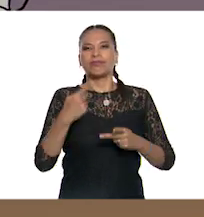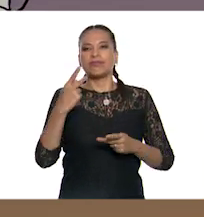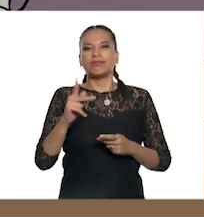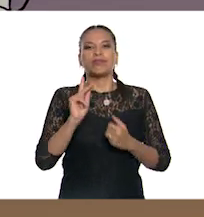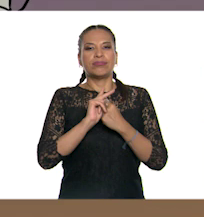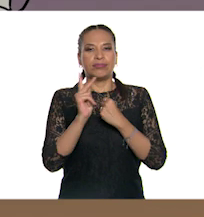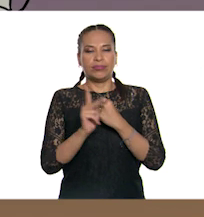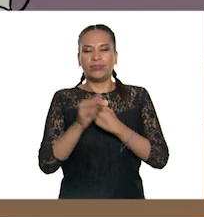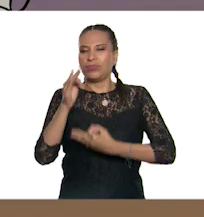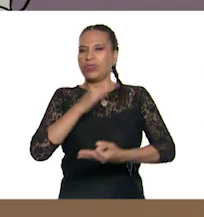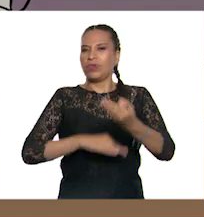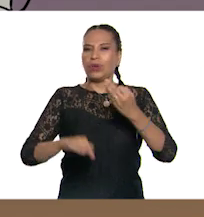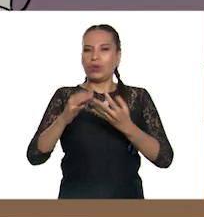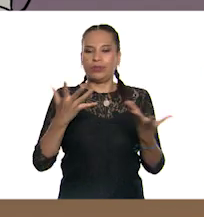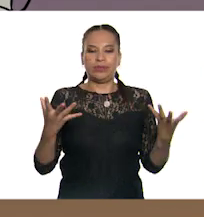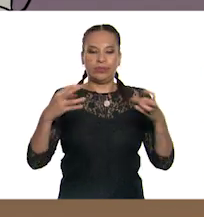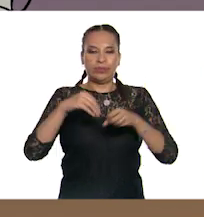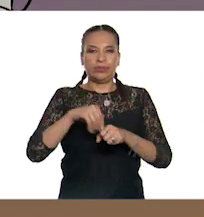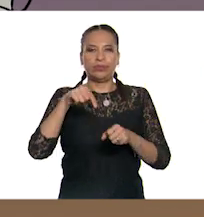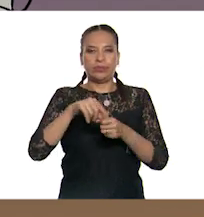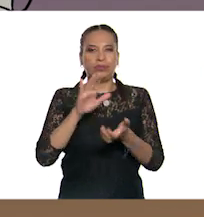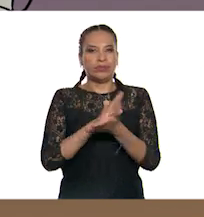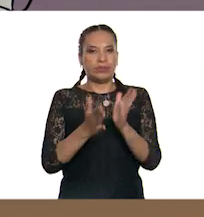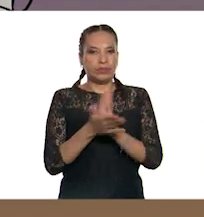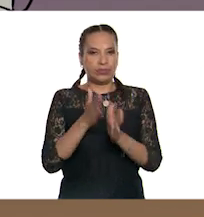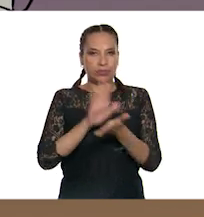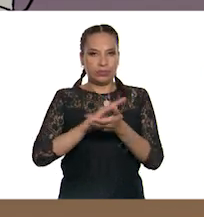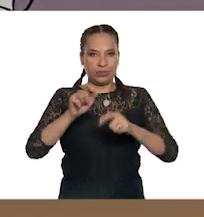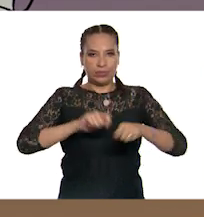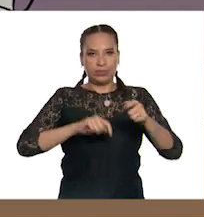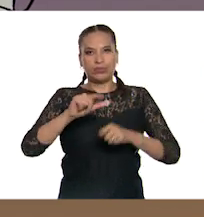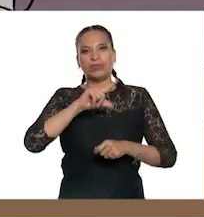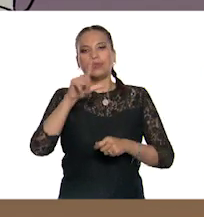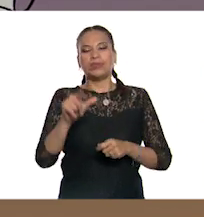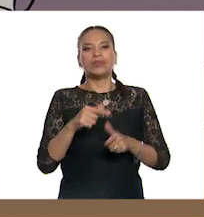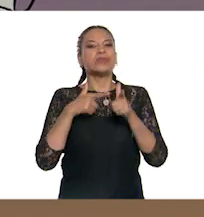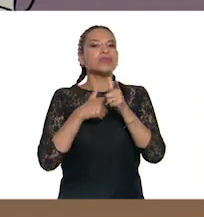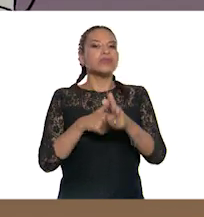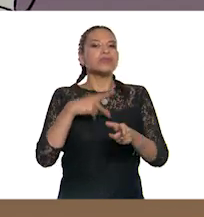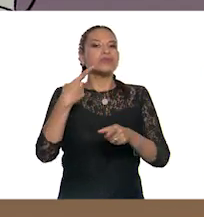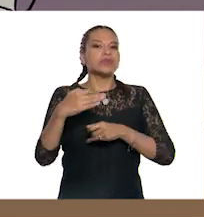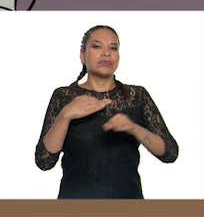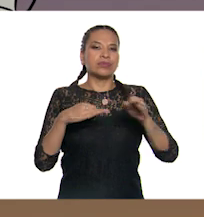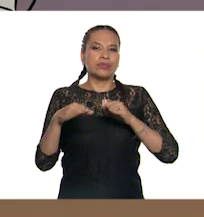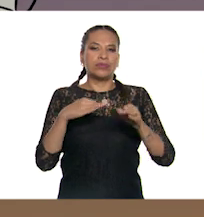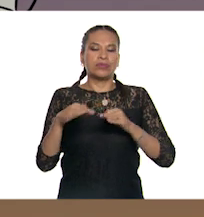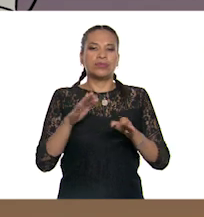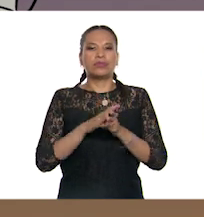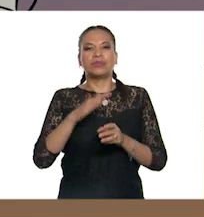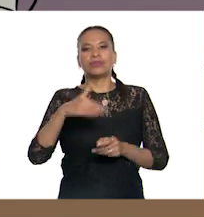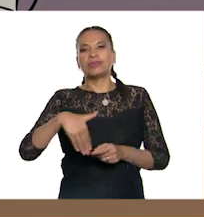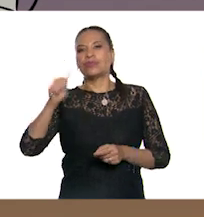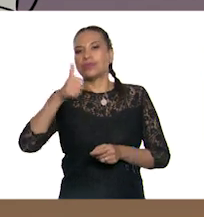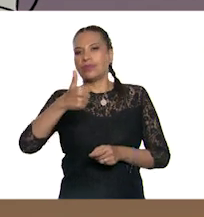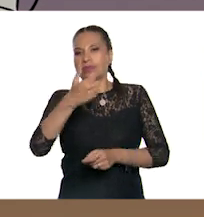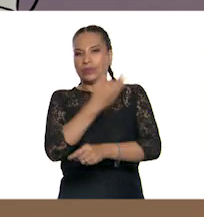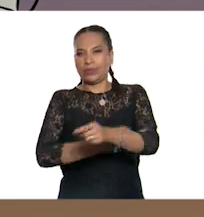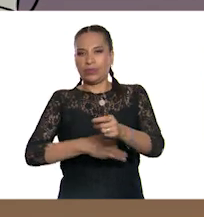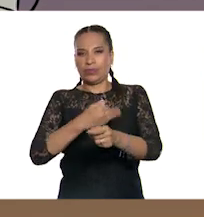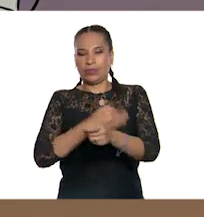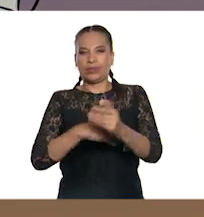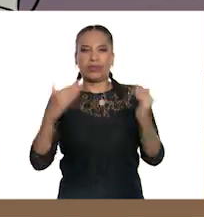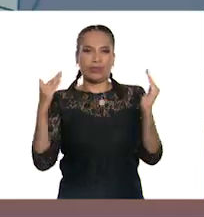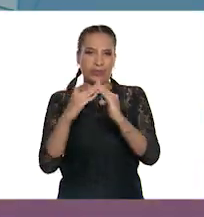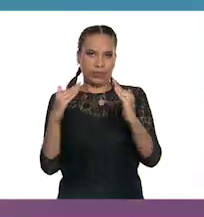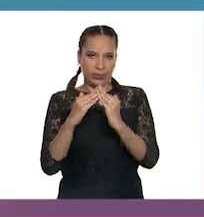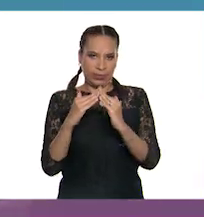país. Todo esto mezclado con trozos de tortilla. Después continuaba su mismo trabajo retirándose a las 6 de la tarde para su modesto hogar.